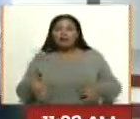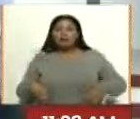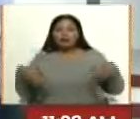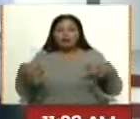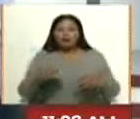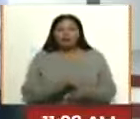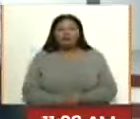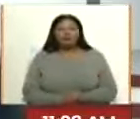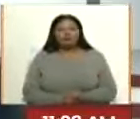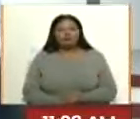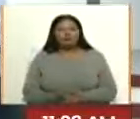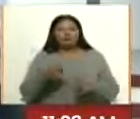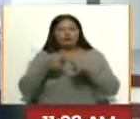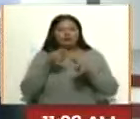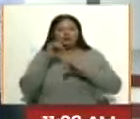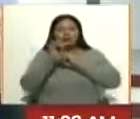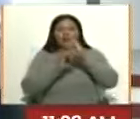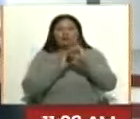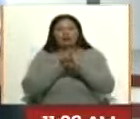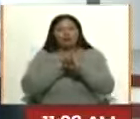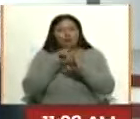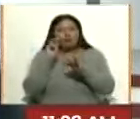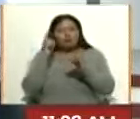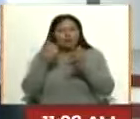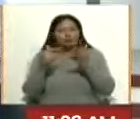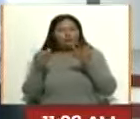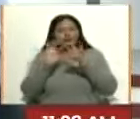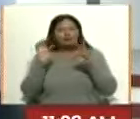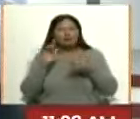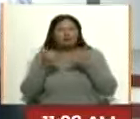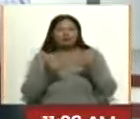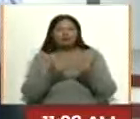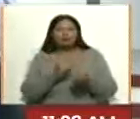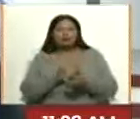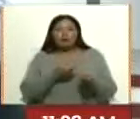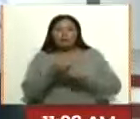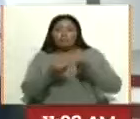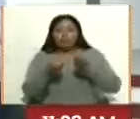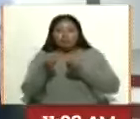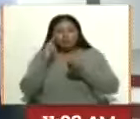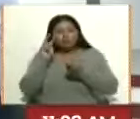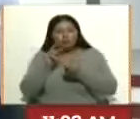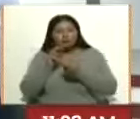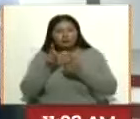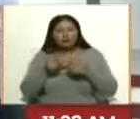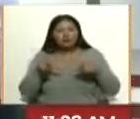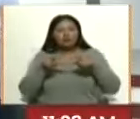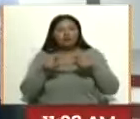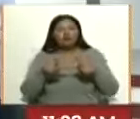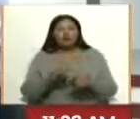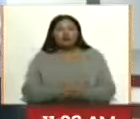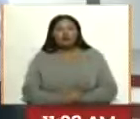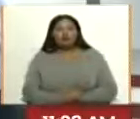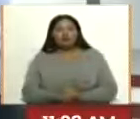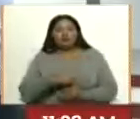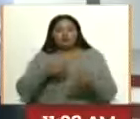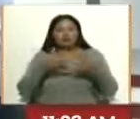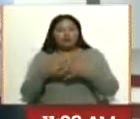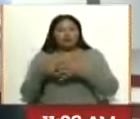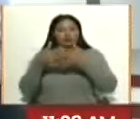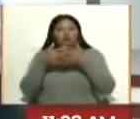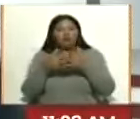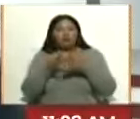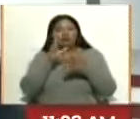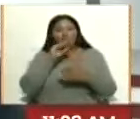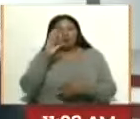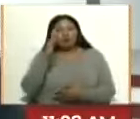contexto internacional actual, con la crisis multidimensional del modelo, con el ocaso de la hegemonía de los Estados Unidos,